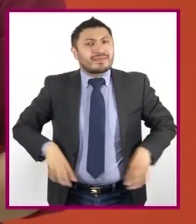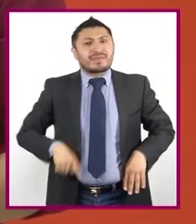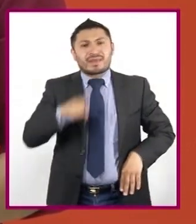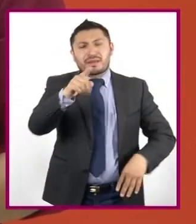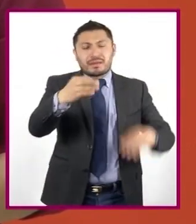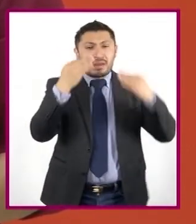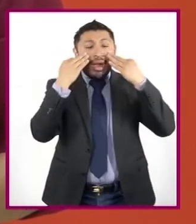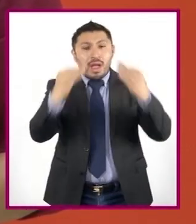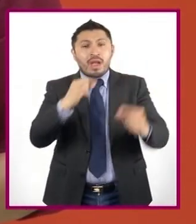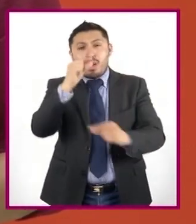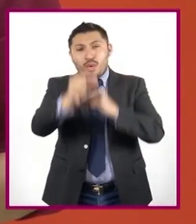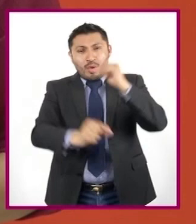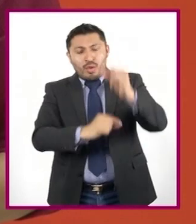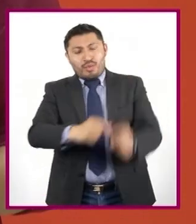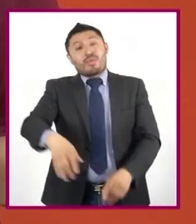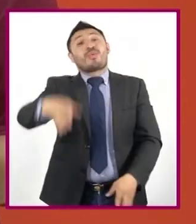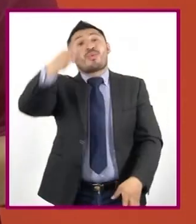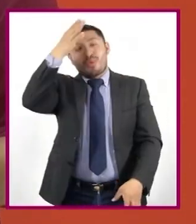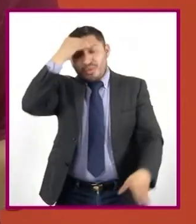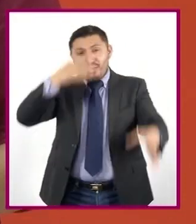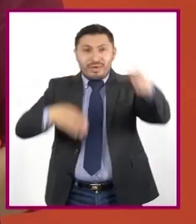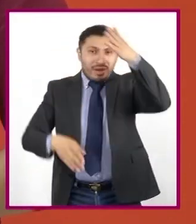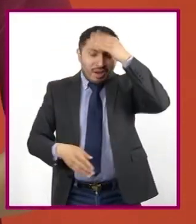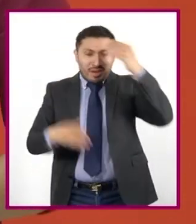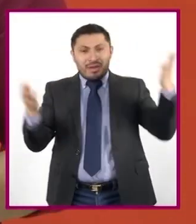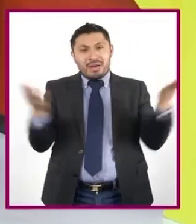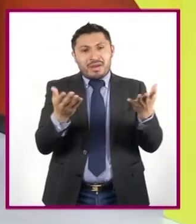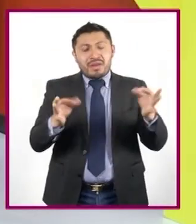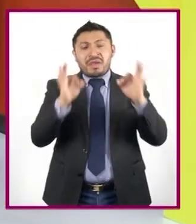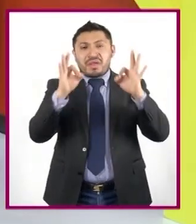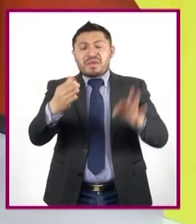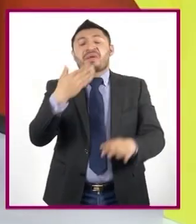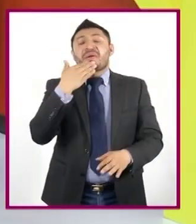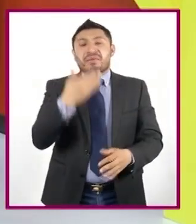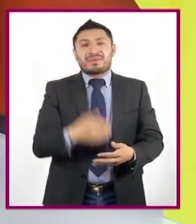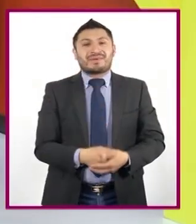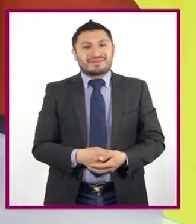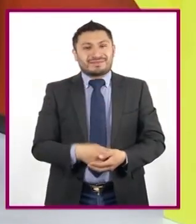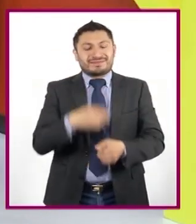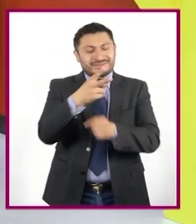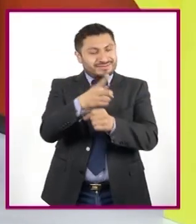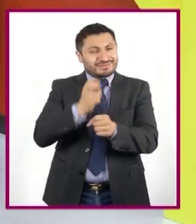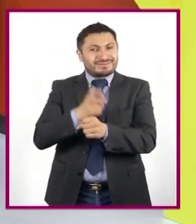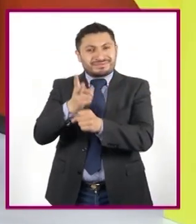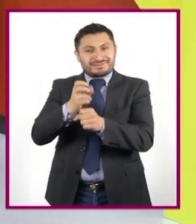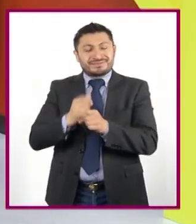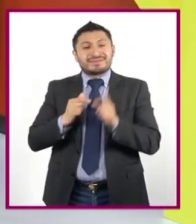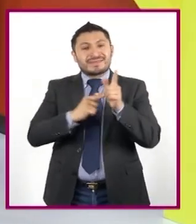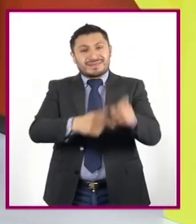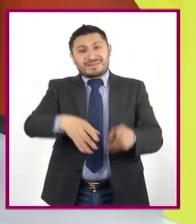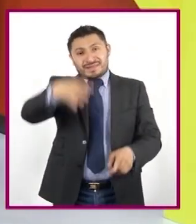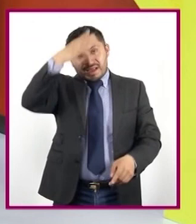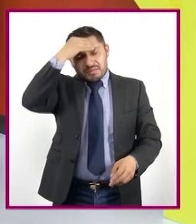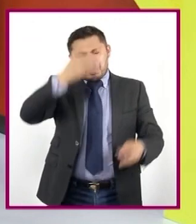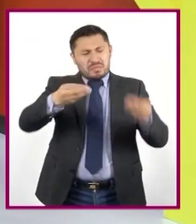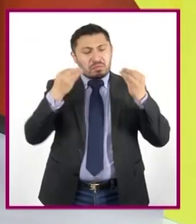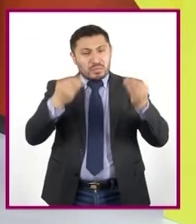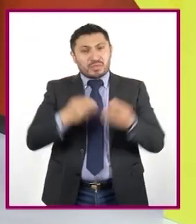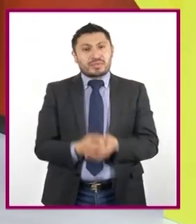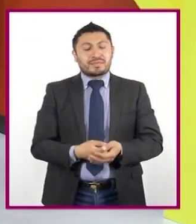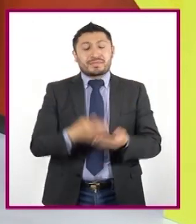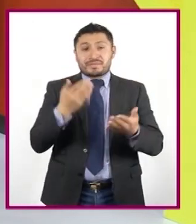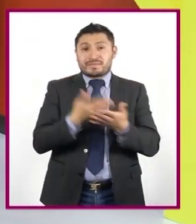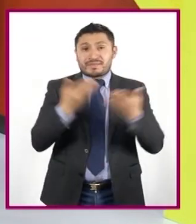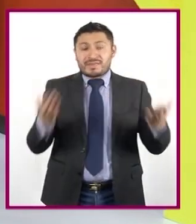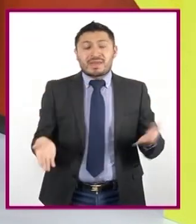poco a poco irán aprendiendo a hacerlo de manera correcta. Los invitamos a que continúen aprendiendo. Es tiempo de